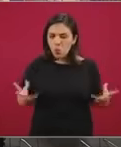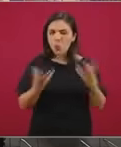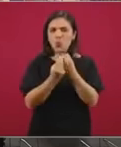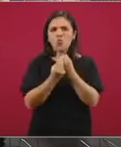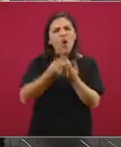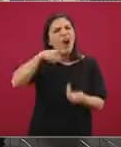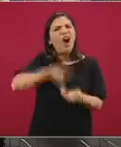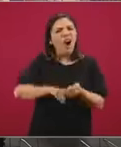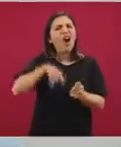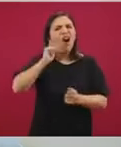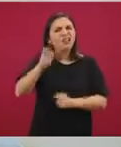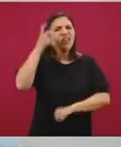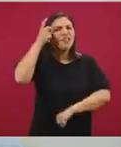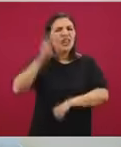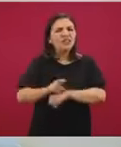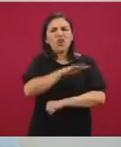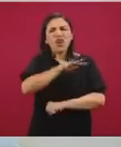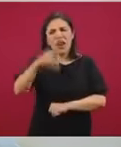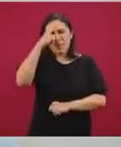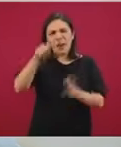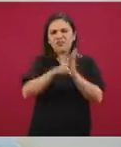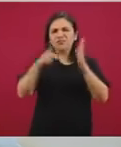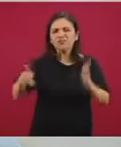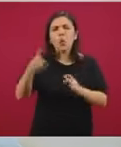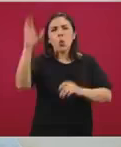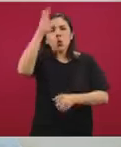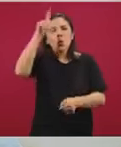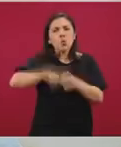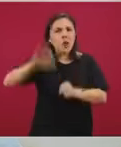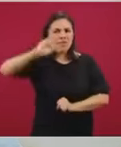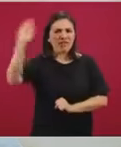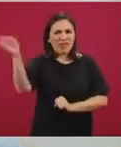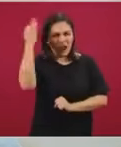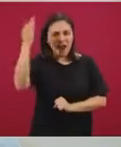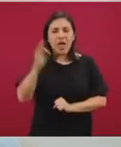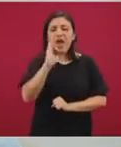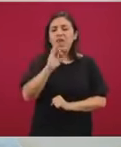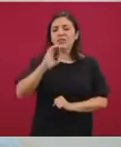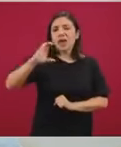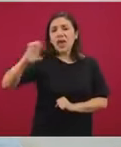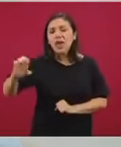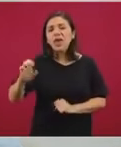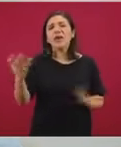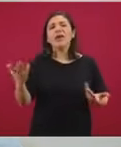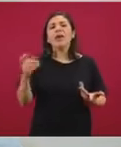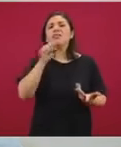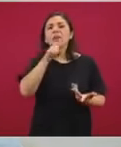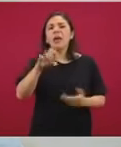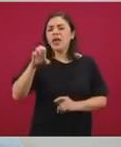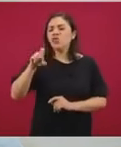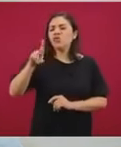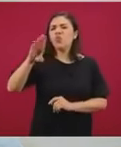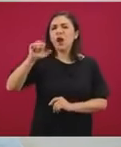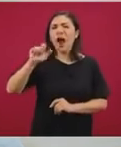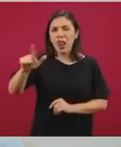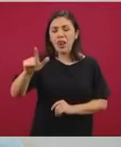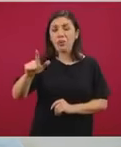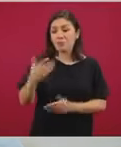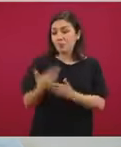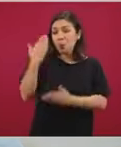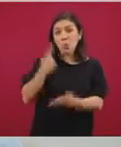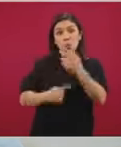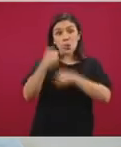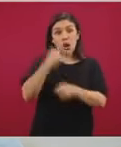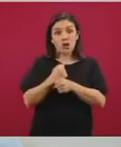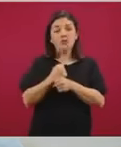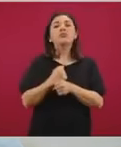que conformamos, Dirección General de Publicaciones de Cultura Federal, el Fondo de Cultura y Educal, el año